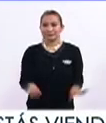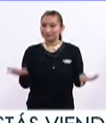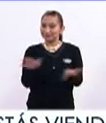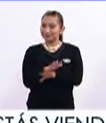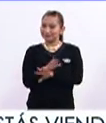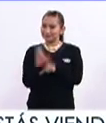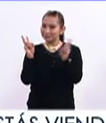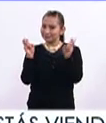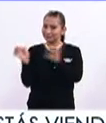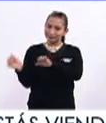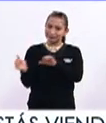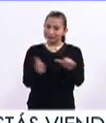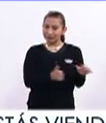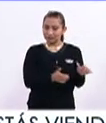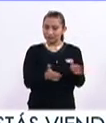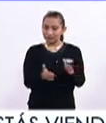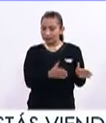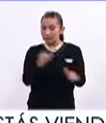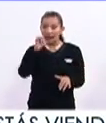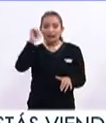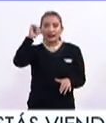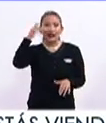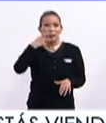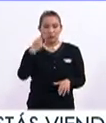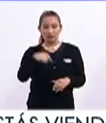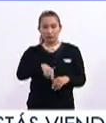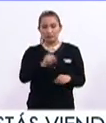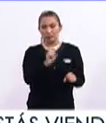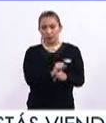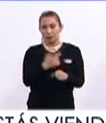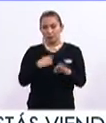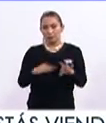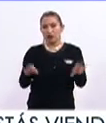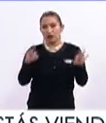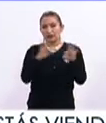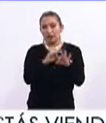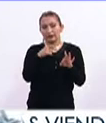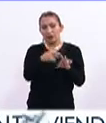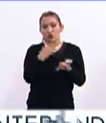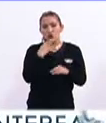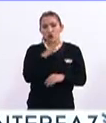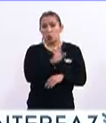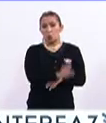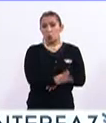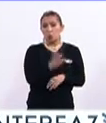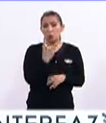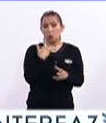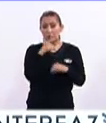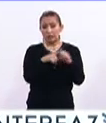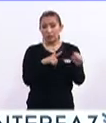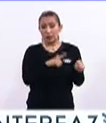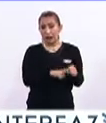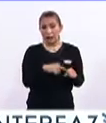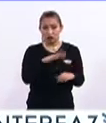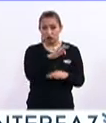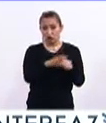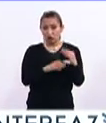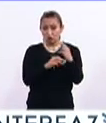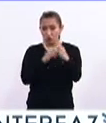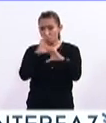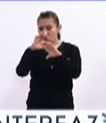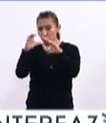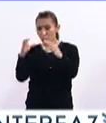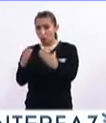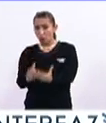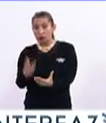Cambiamos de tema y ayer en esta semana hablábamos de la importancia de preservar la especie animal de todo el mundo y